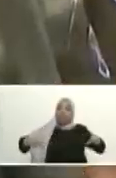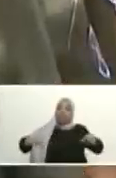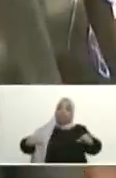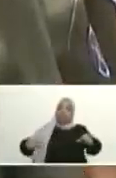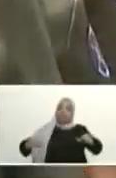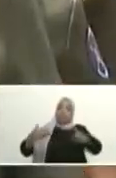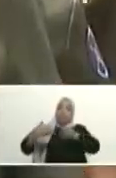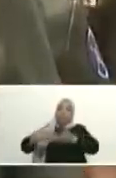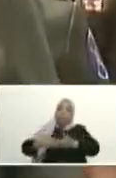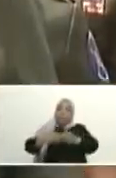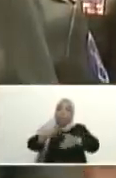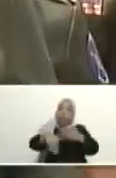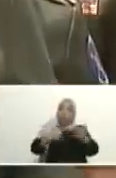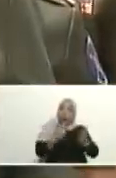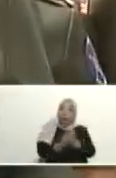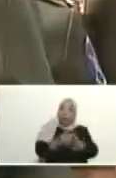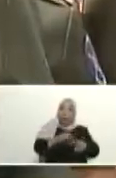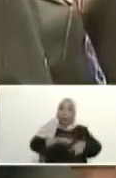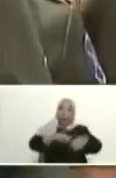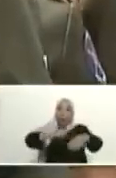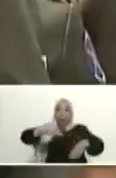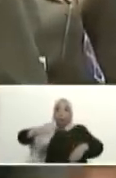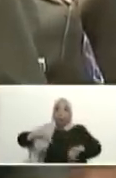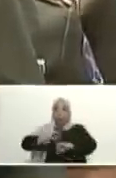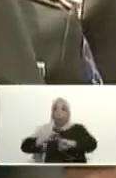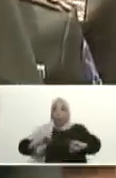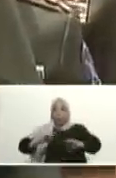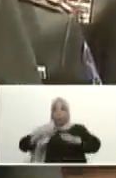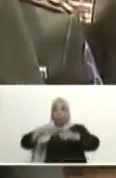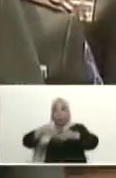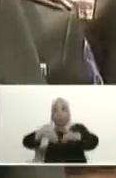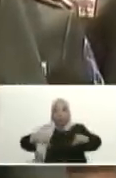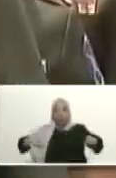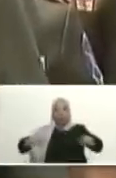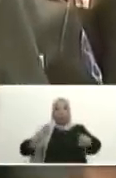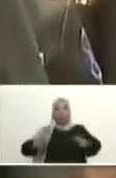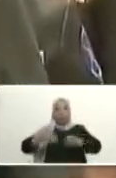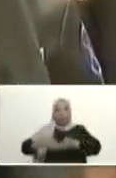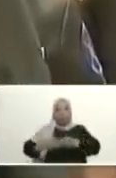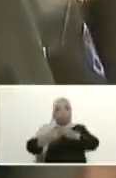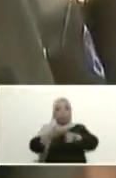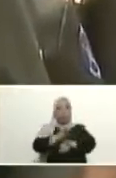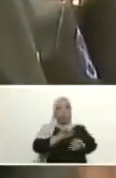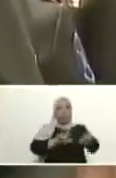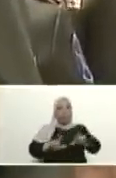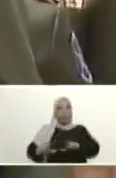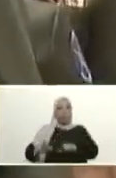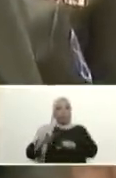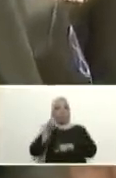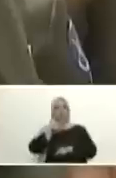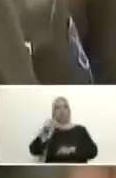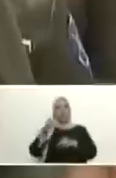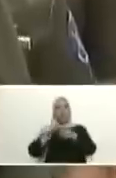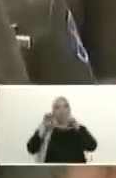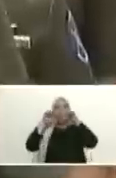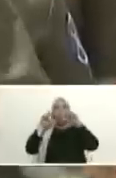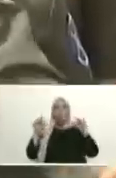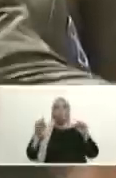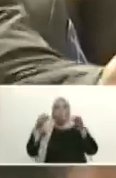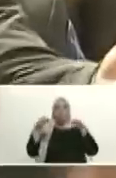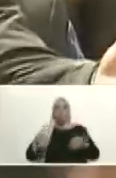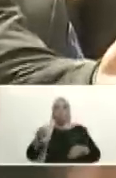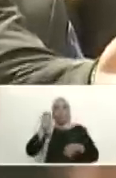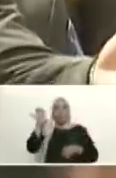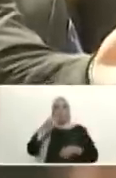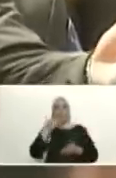ustedes, con la fuerza moral que los debe mover toda la vida, toda su carrera, tendremos puerto seguro en la patria.